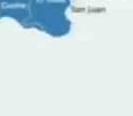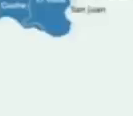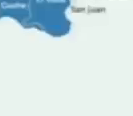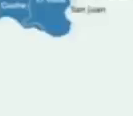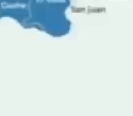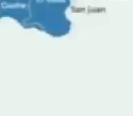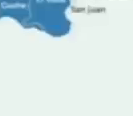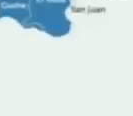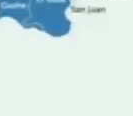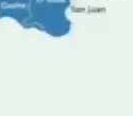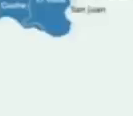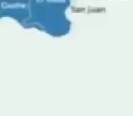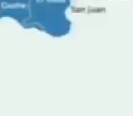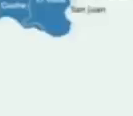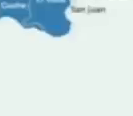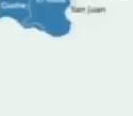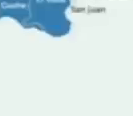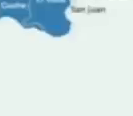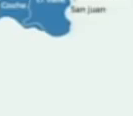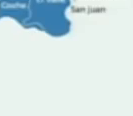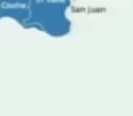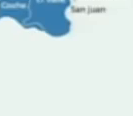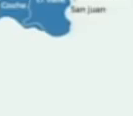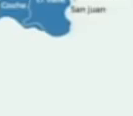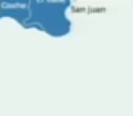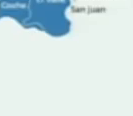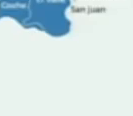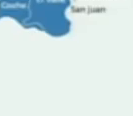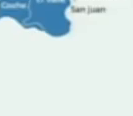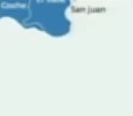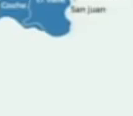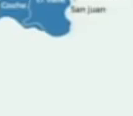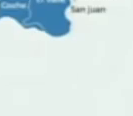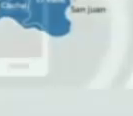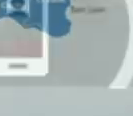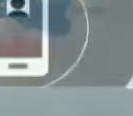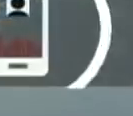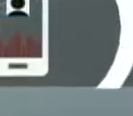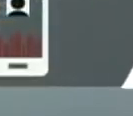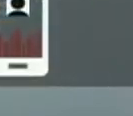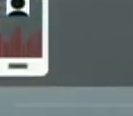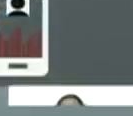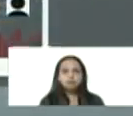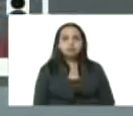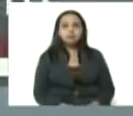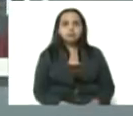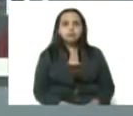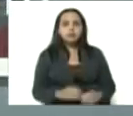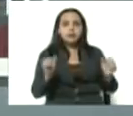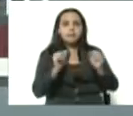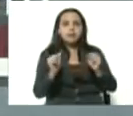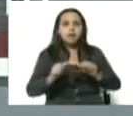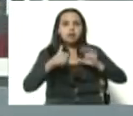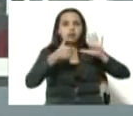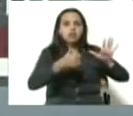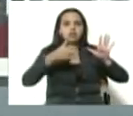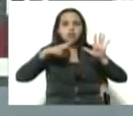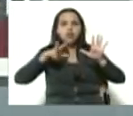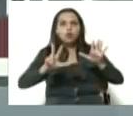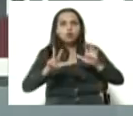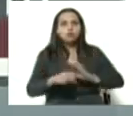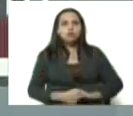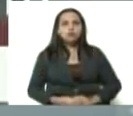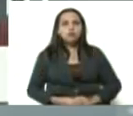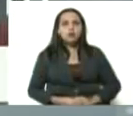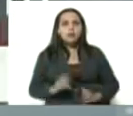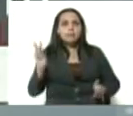Luego, el estado Mérida con 68 casos. El estado Miranda con 49